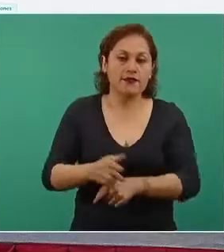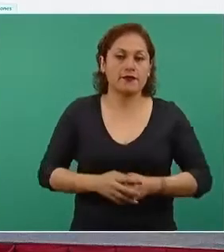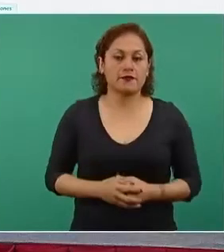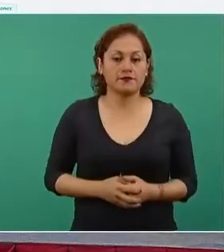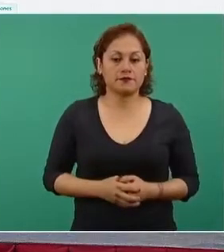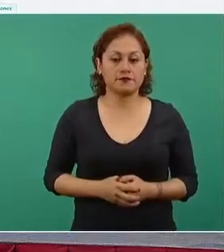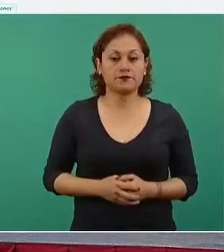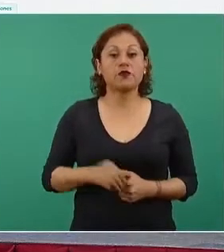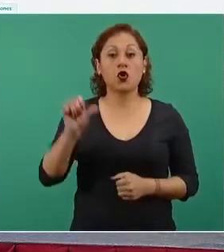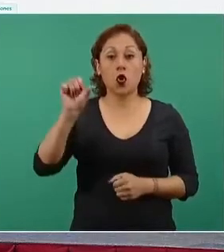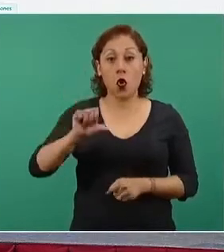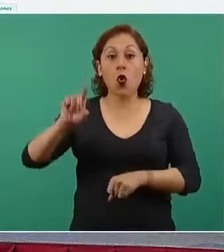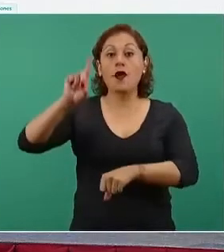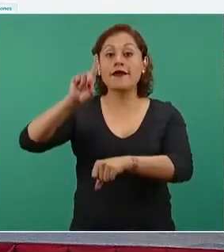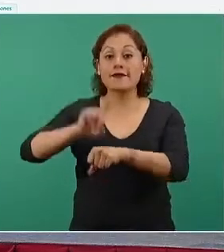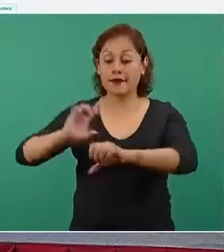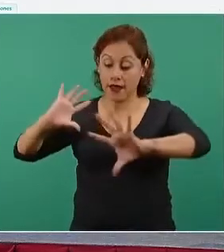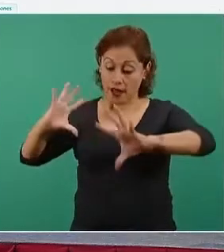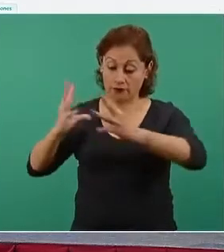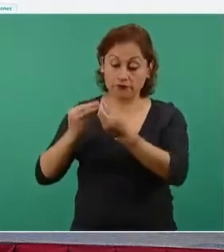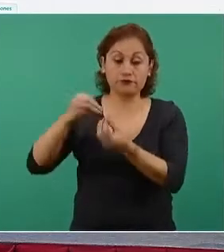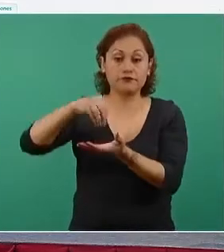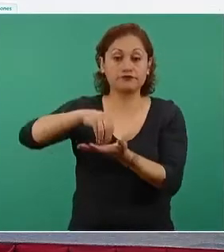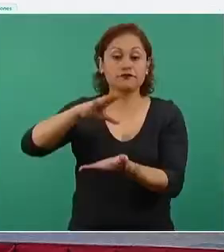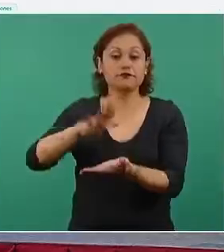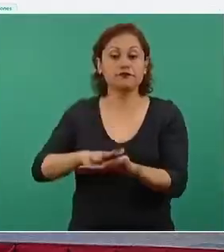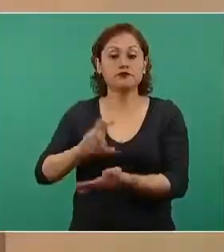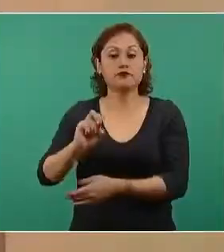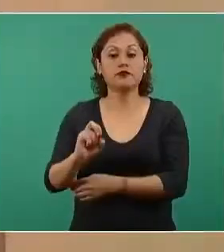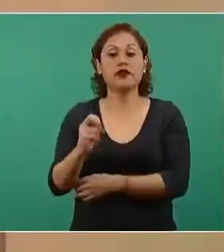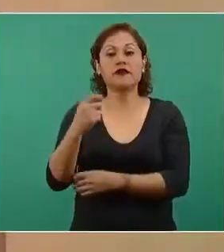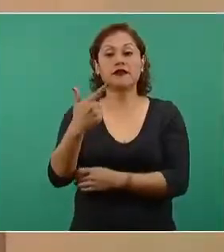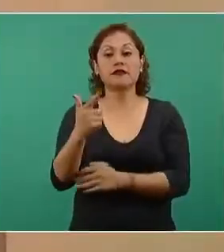tenemos ya reportados un total de